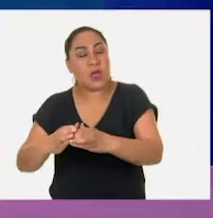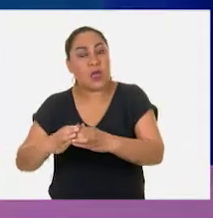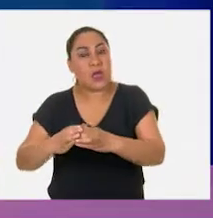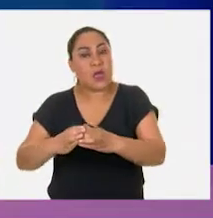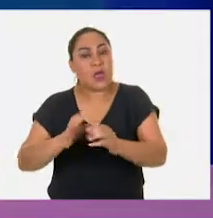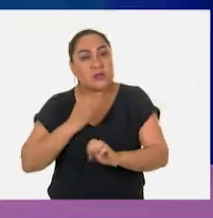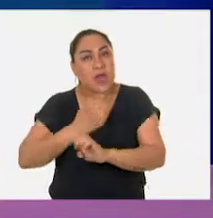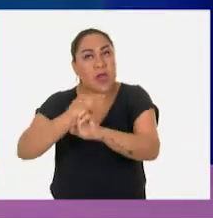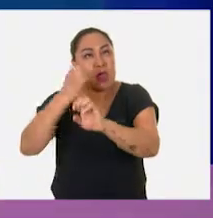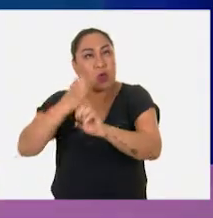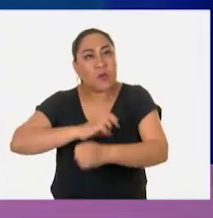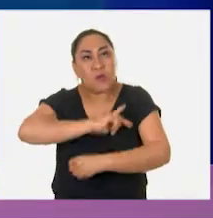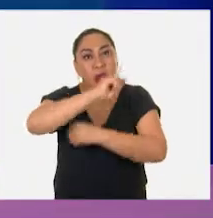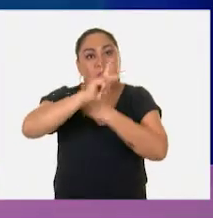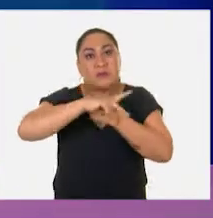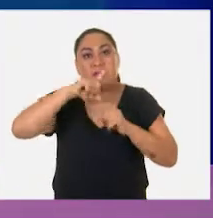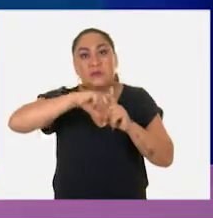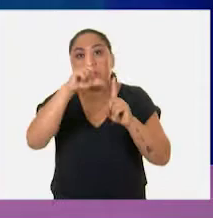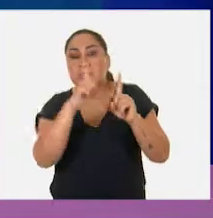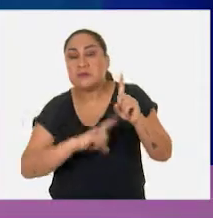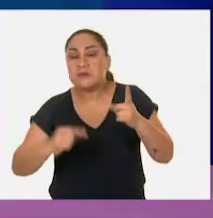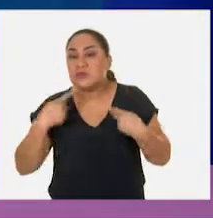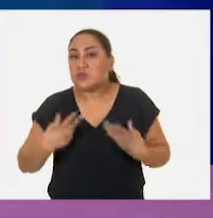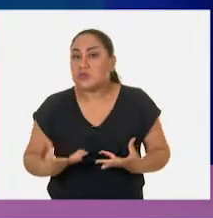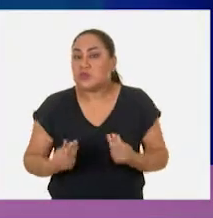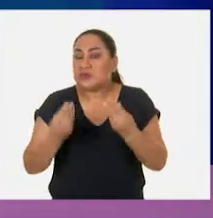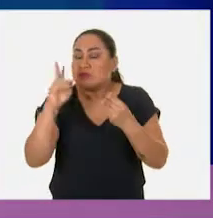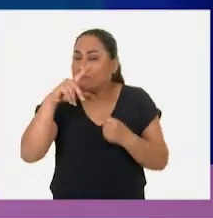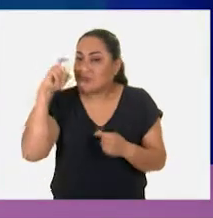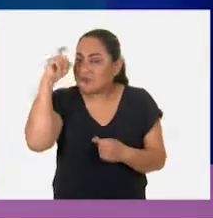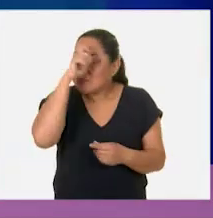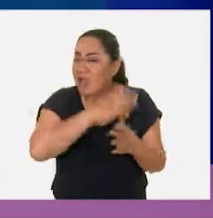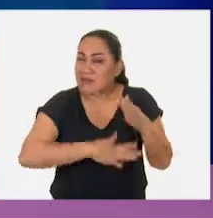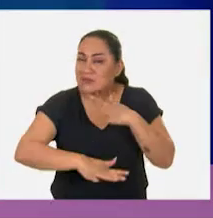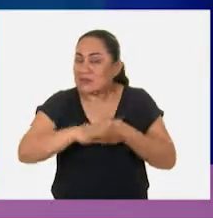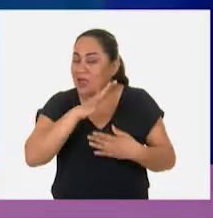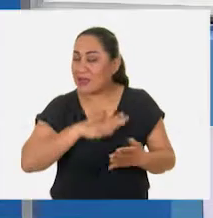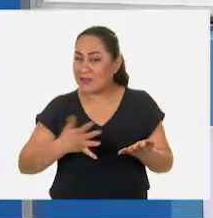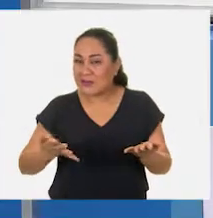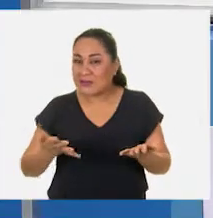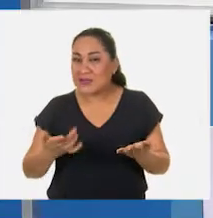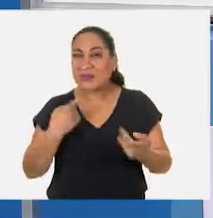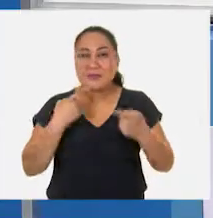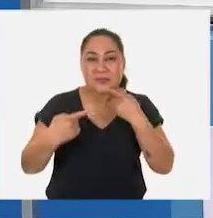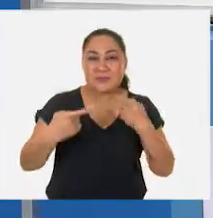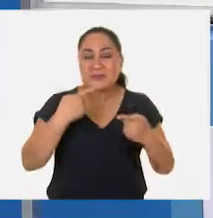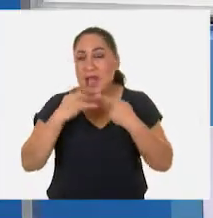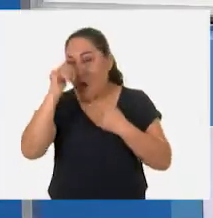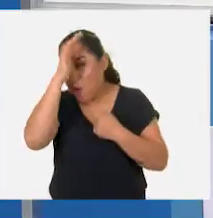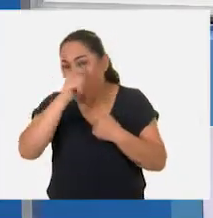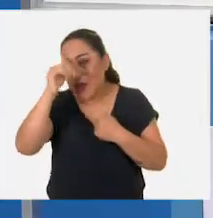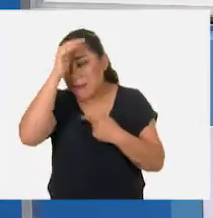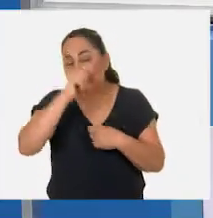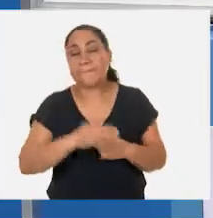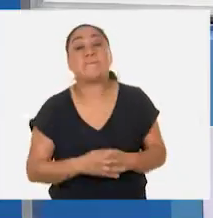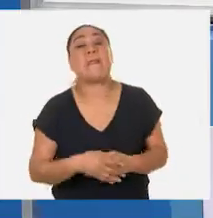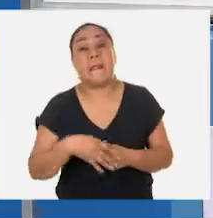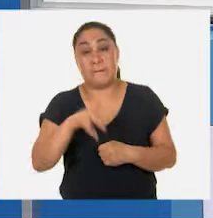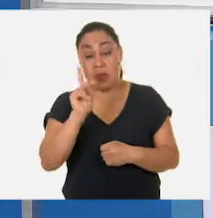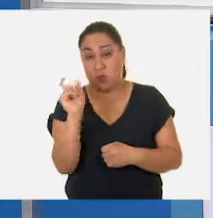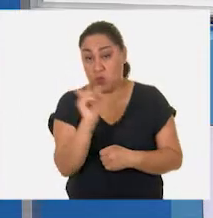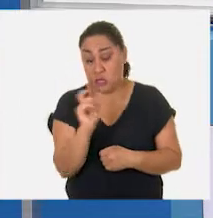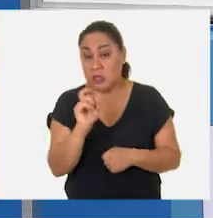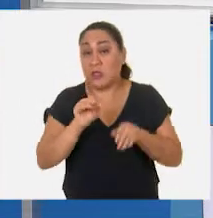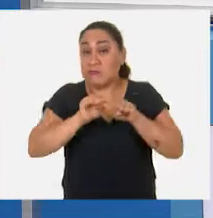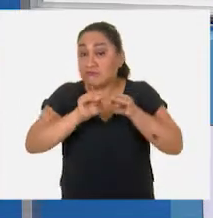país entero, ¡ay! Debe ser bastante cansado y complicado. Sí. Sin embargo, en una democracia deben